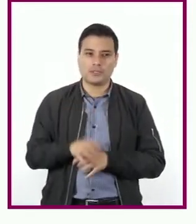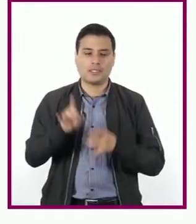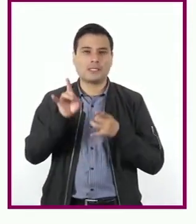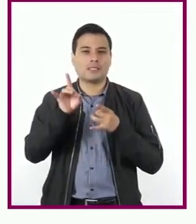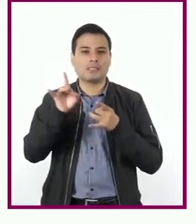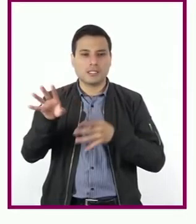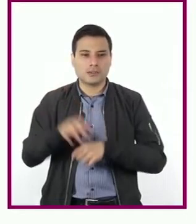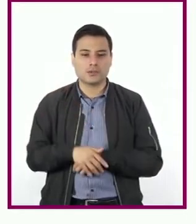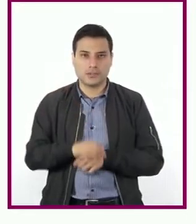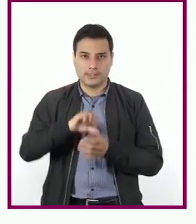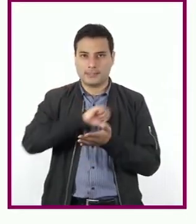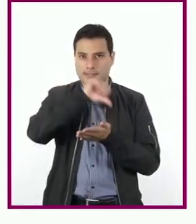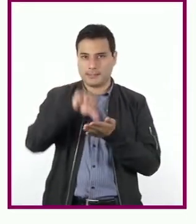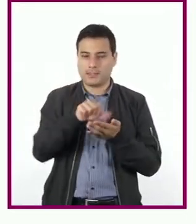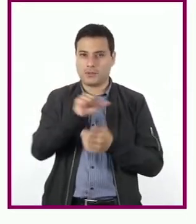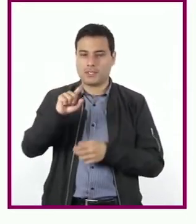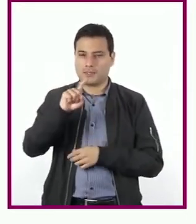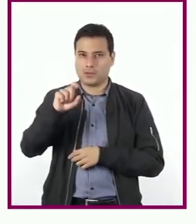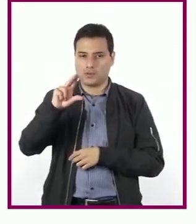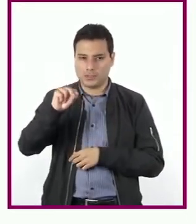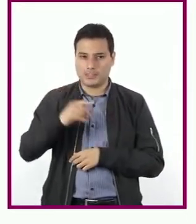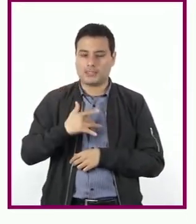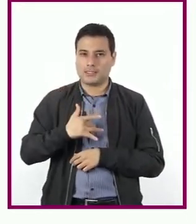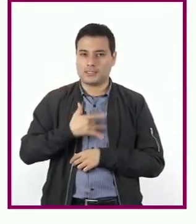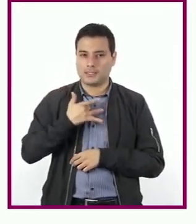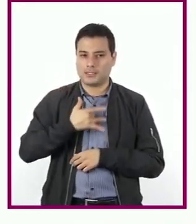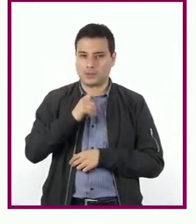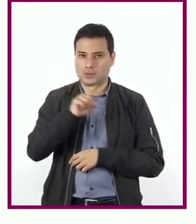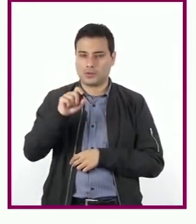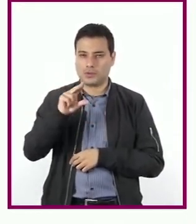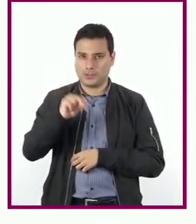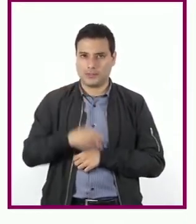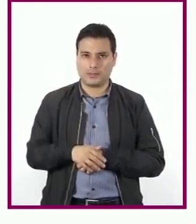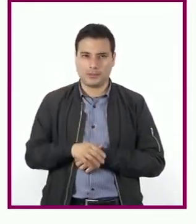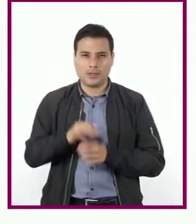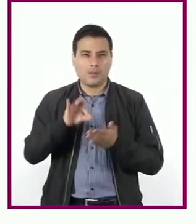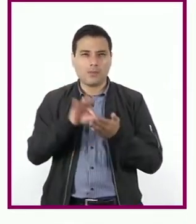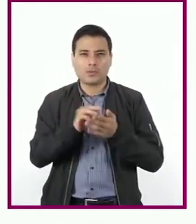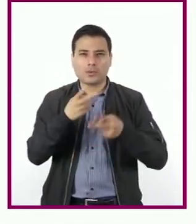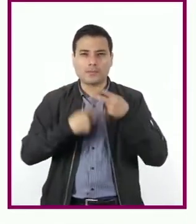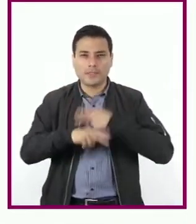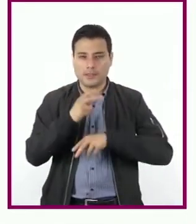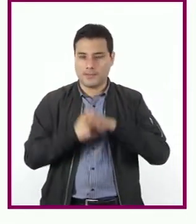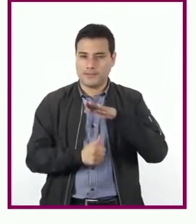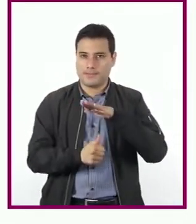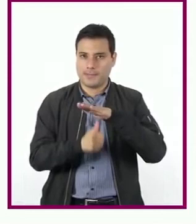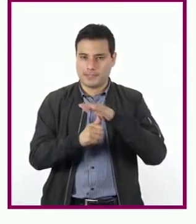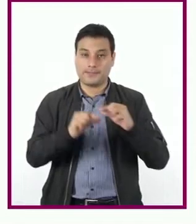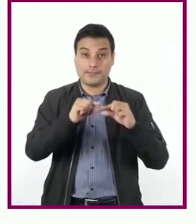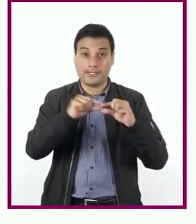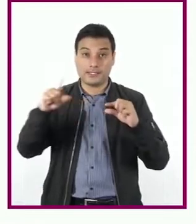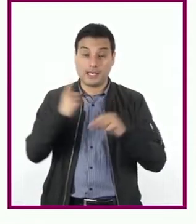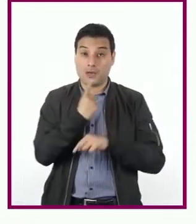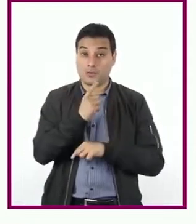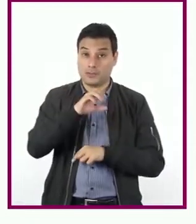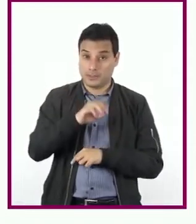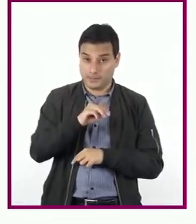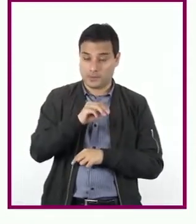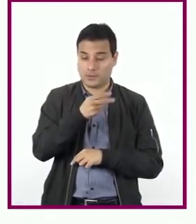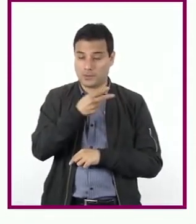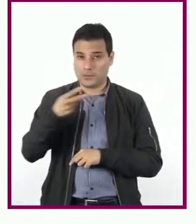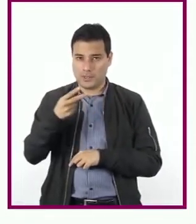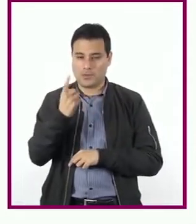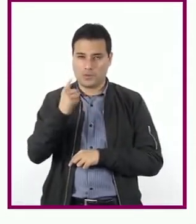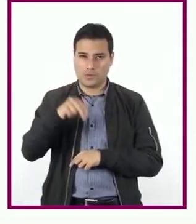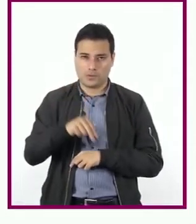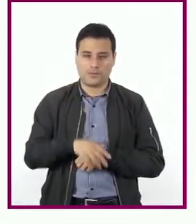sentido es de 180 grados, punto de aplicación, la mesa. La escala, un centímetro, representa a un